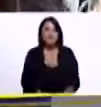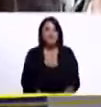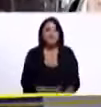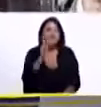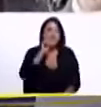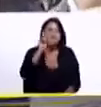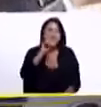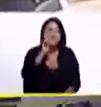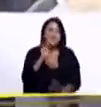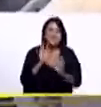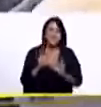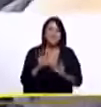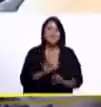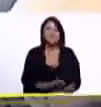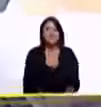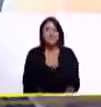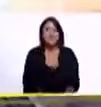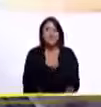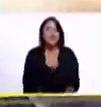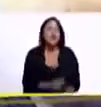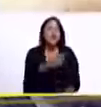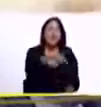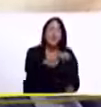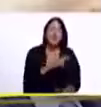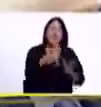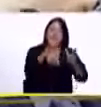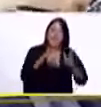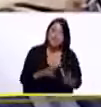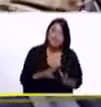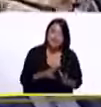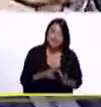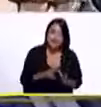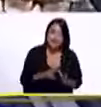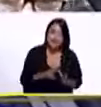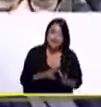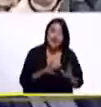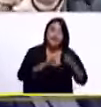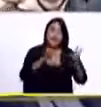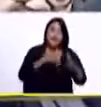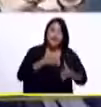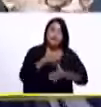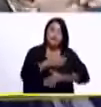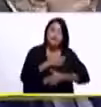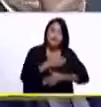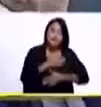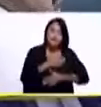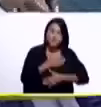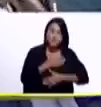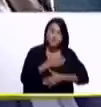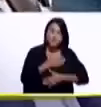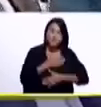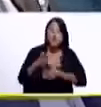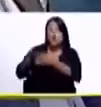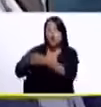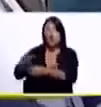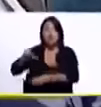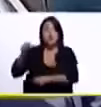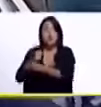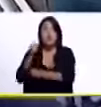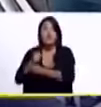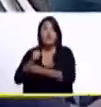Mentira, mentira. Cuando ustedes están descansando, como deben, en paz y plácidamente, aquí hay un equipo